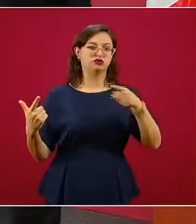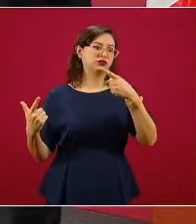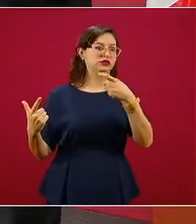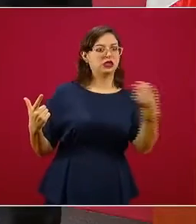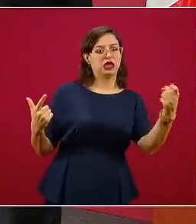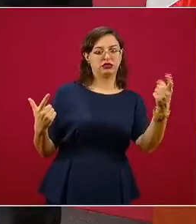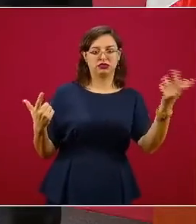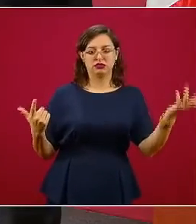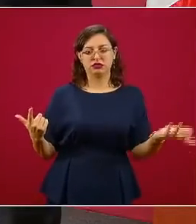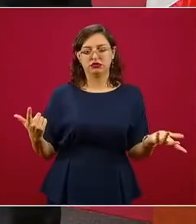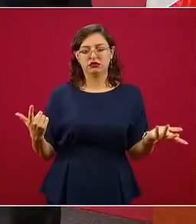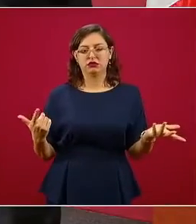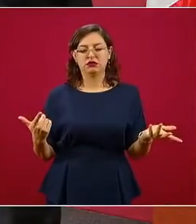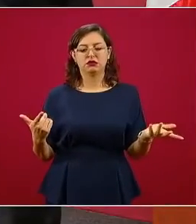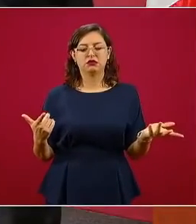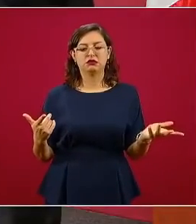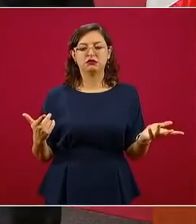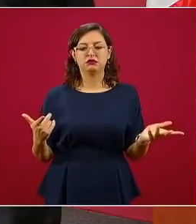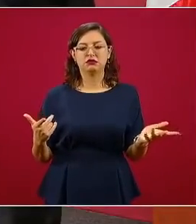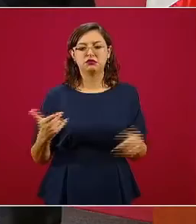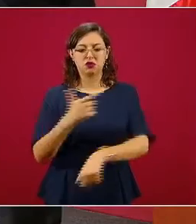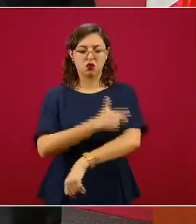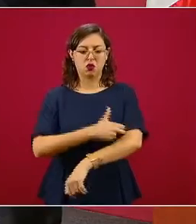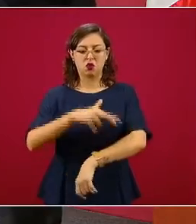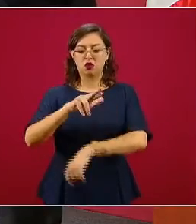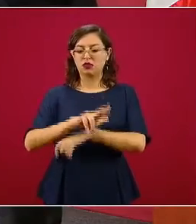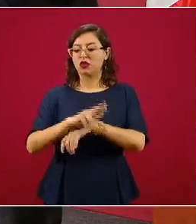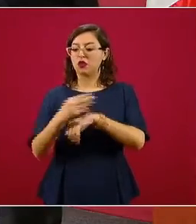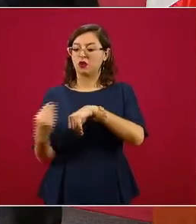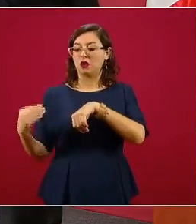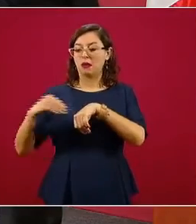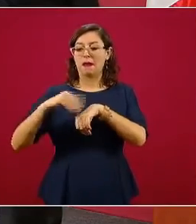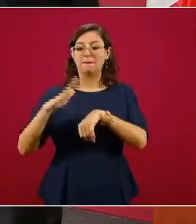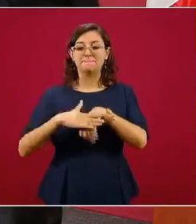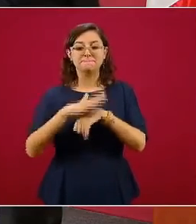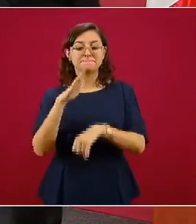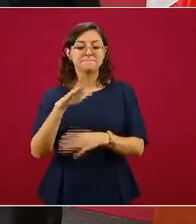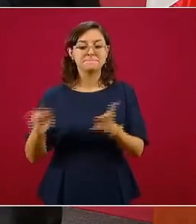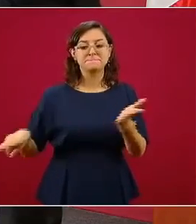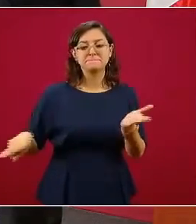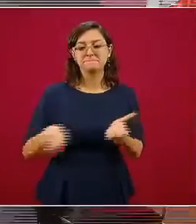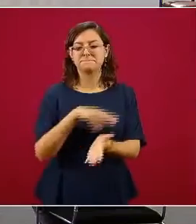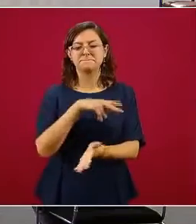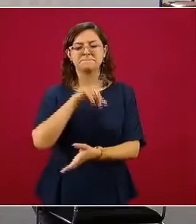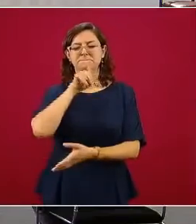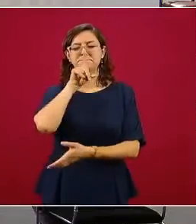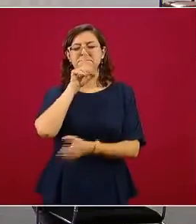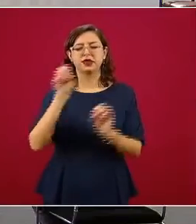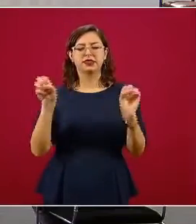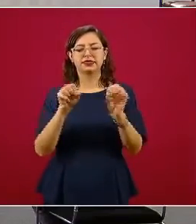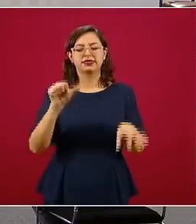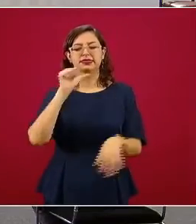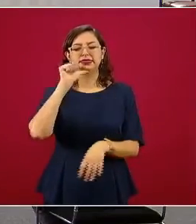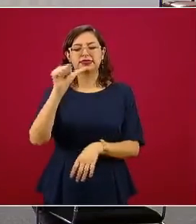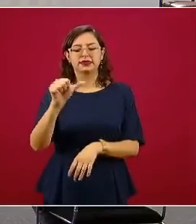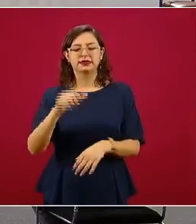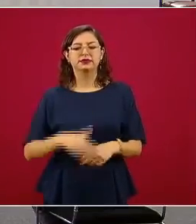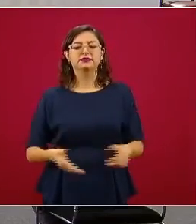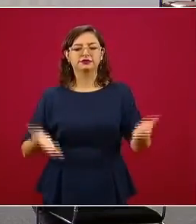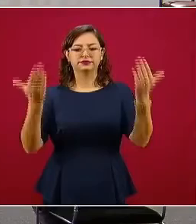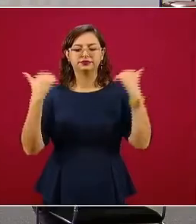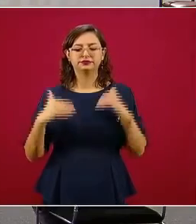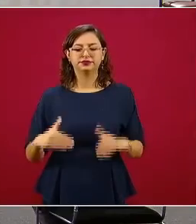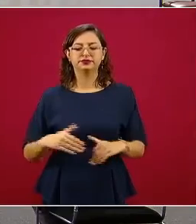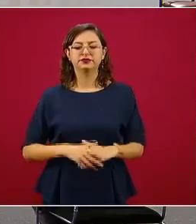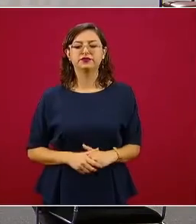ninguna extraordinaria, no hubo ninguna firmada por el coordinador por su propia cuenta, vamos a decir. La siguiente. Y